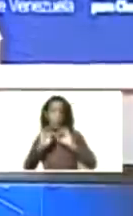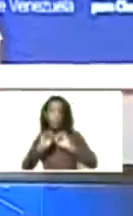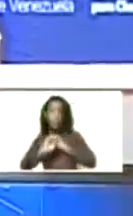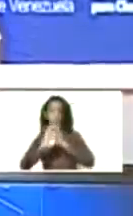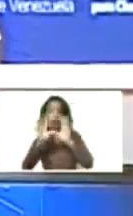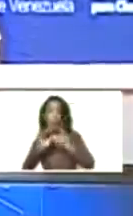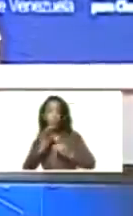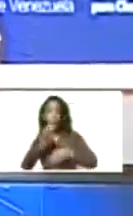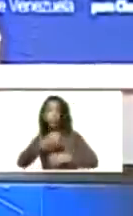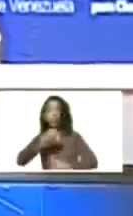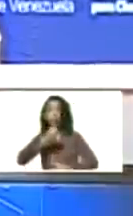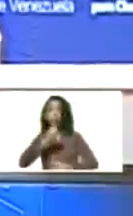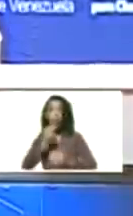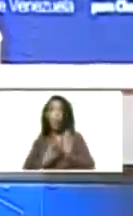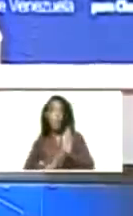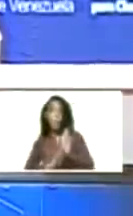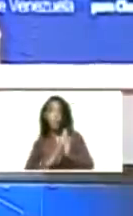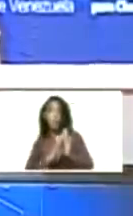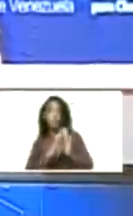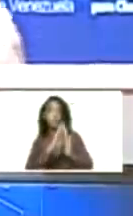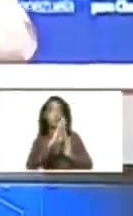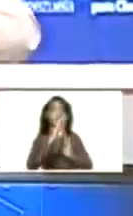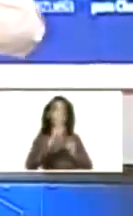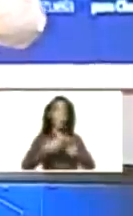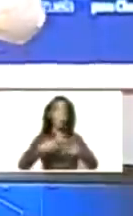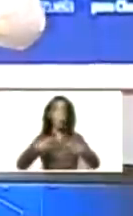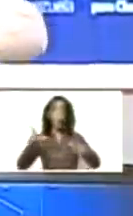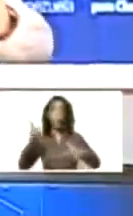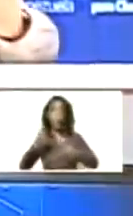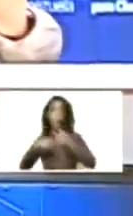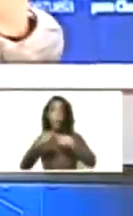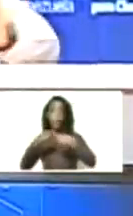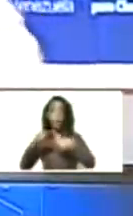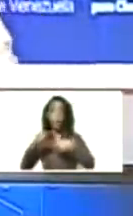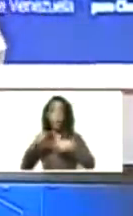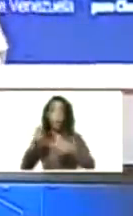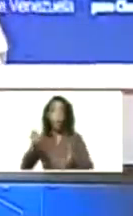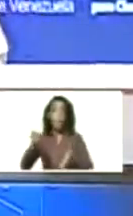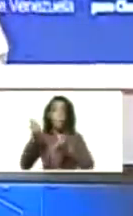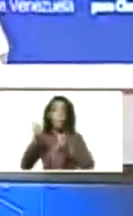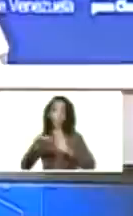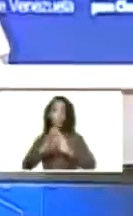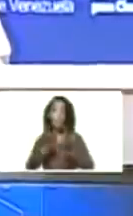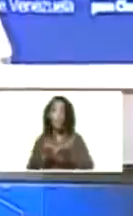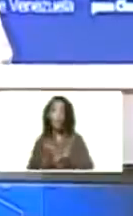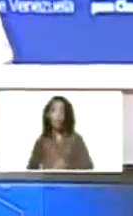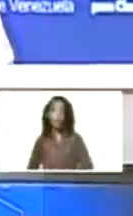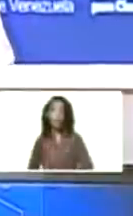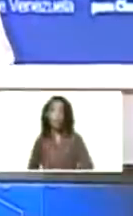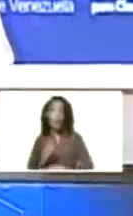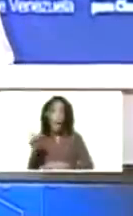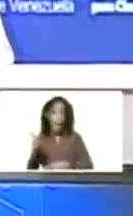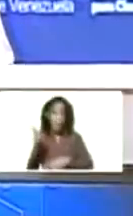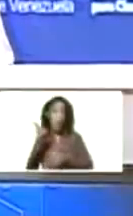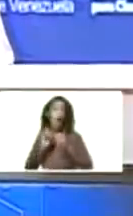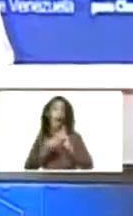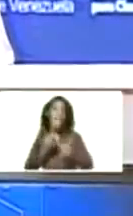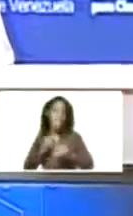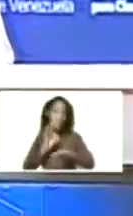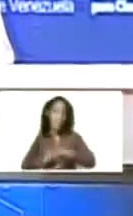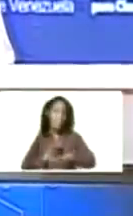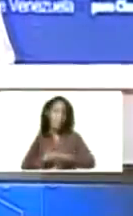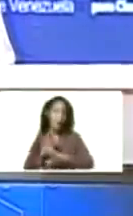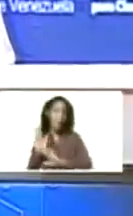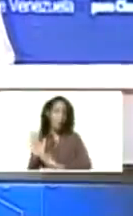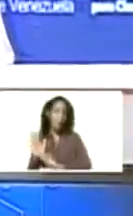que suban sus acciones de sus negocios en las bolsas del mundo. Eso suele suceder.